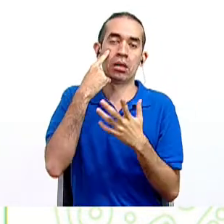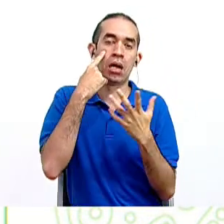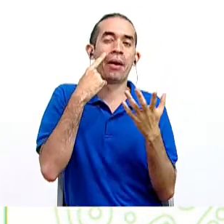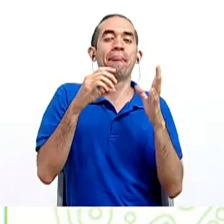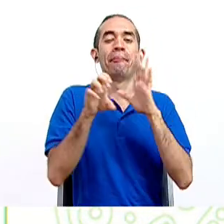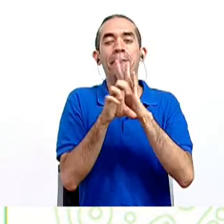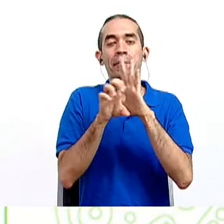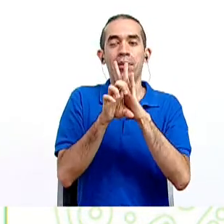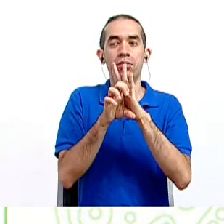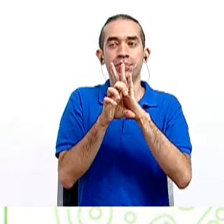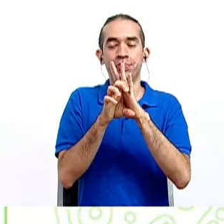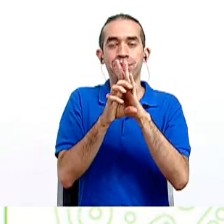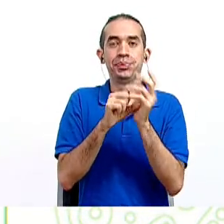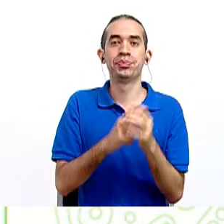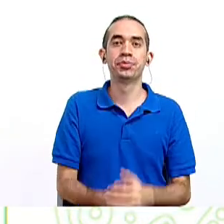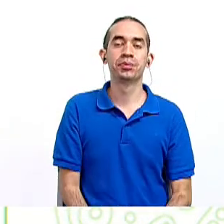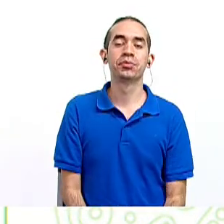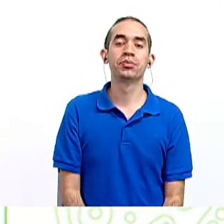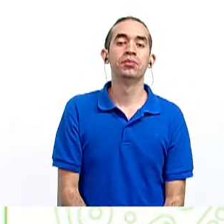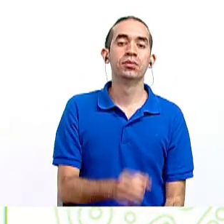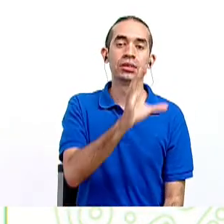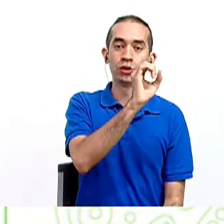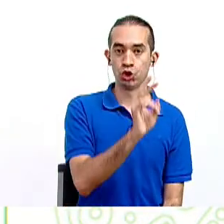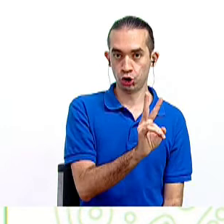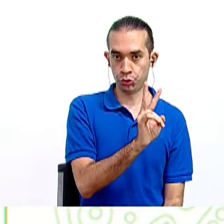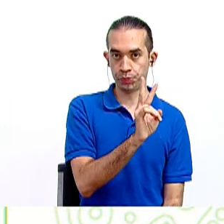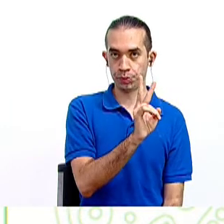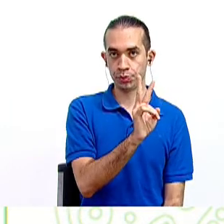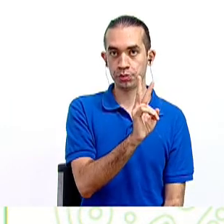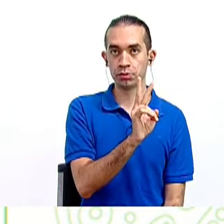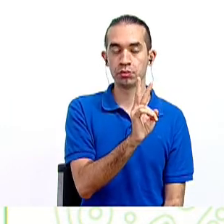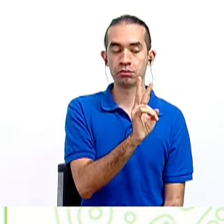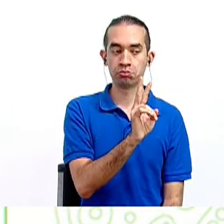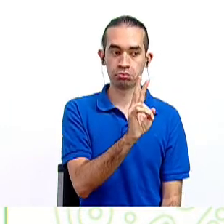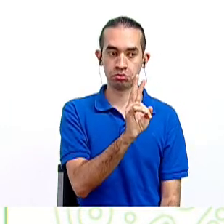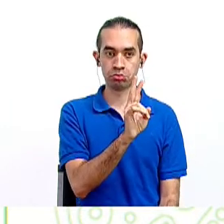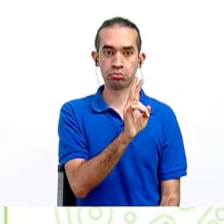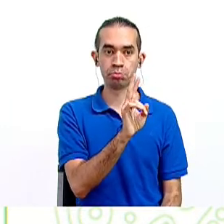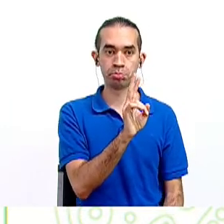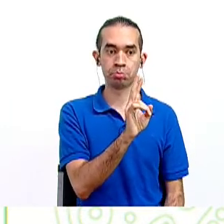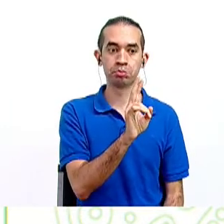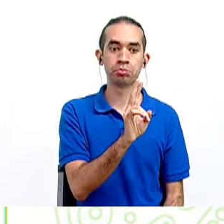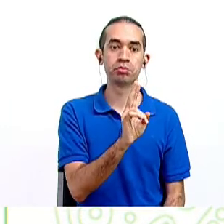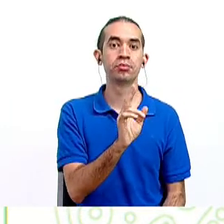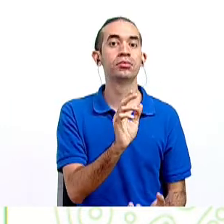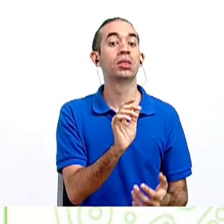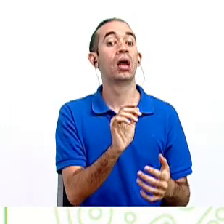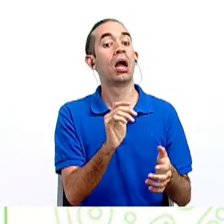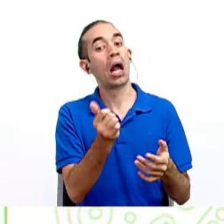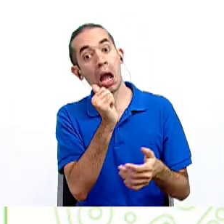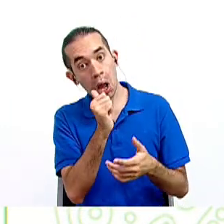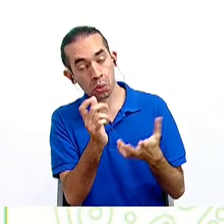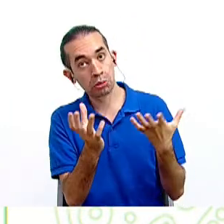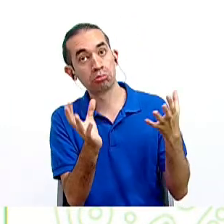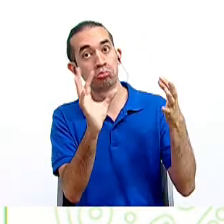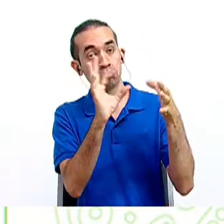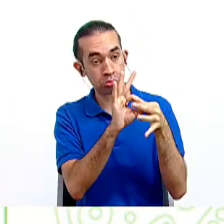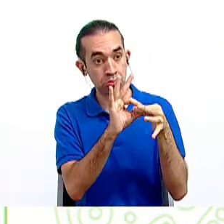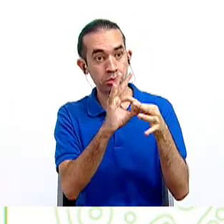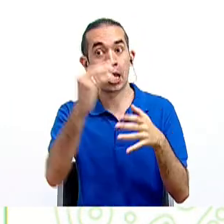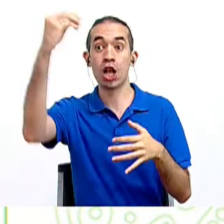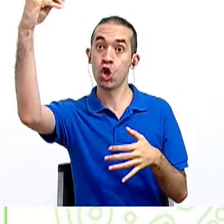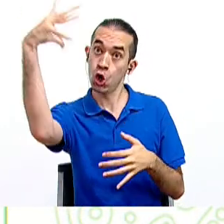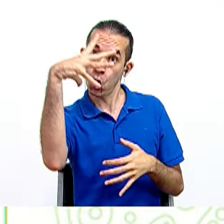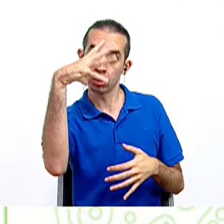yo tengo dióxido de carbono, ok, con ayuda de agua y la luz